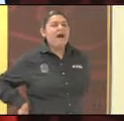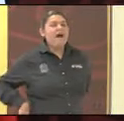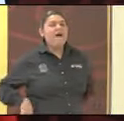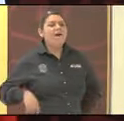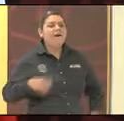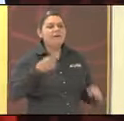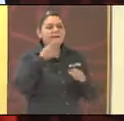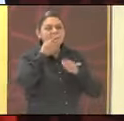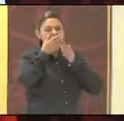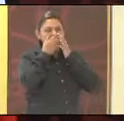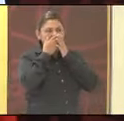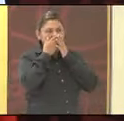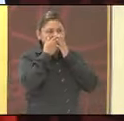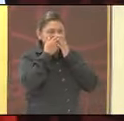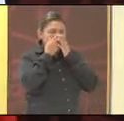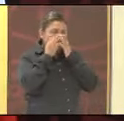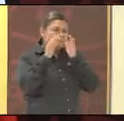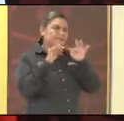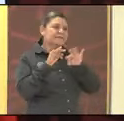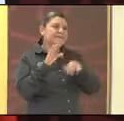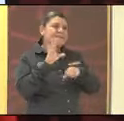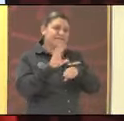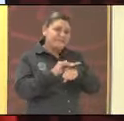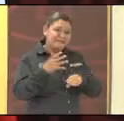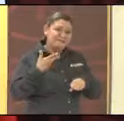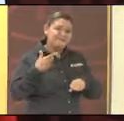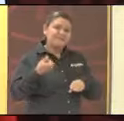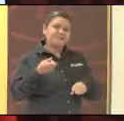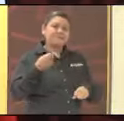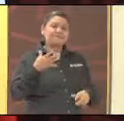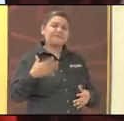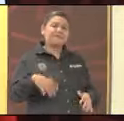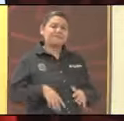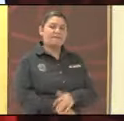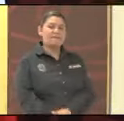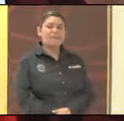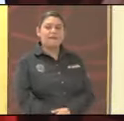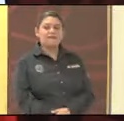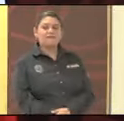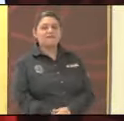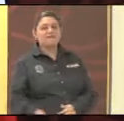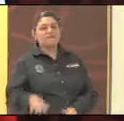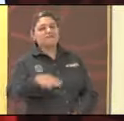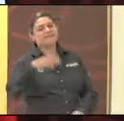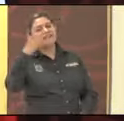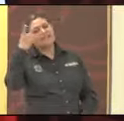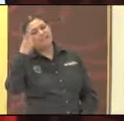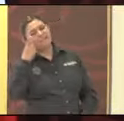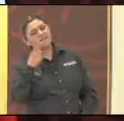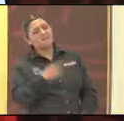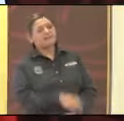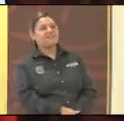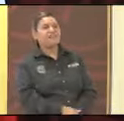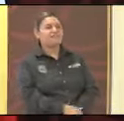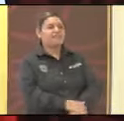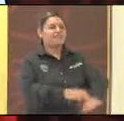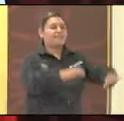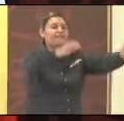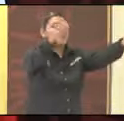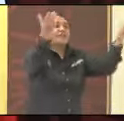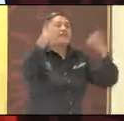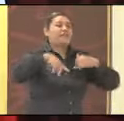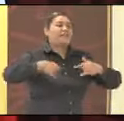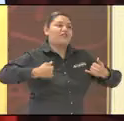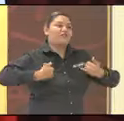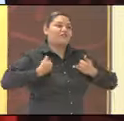en el festejo del Día del Maestro. Tengo una imagen donde estabas ahí dormidos y ahí todo. No. Las